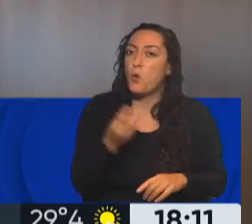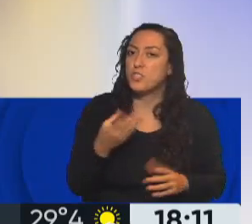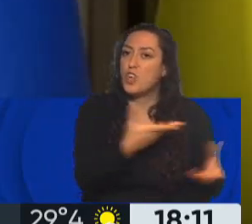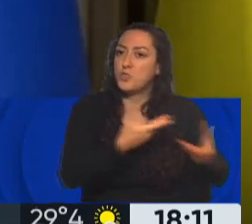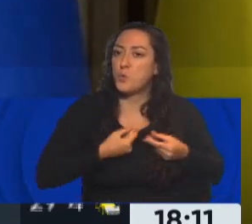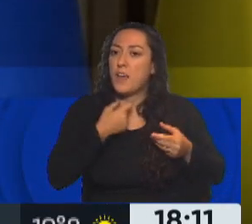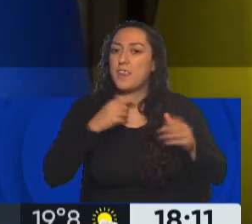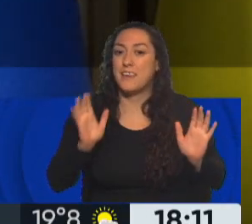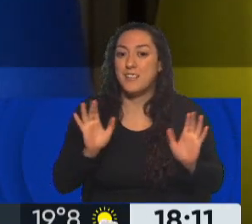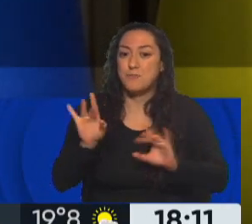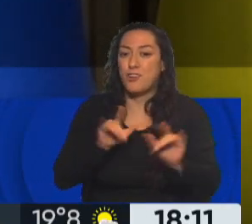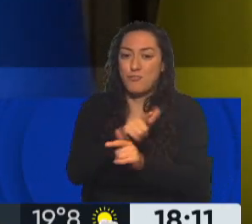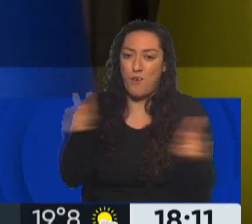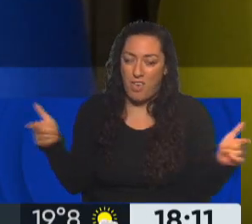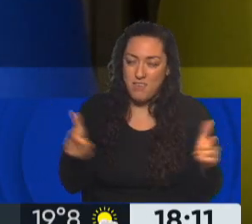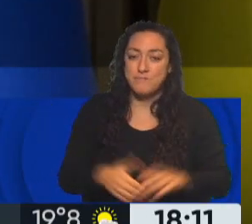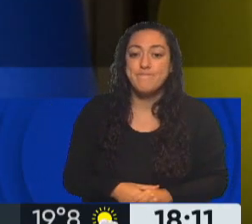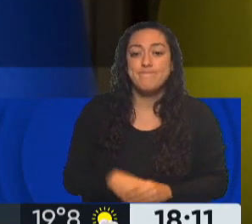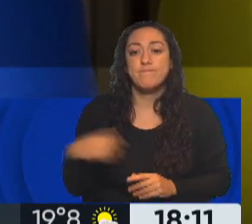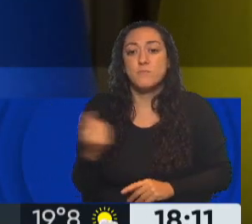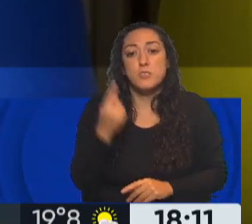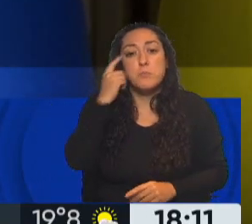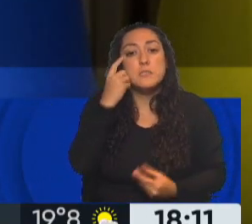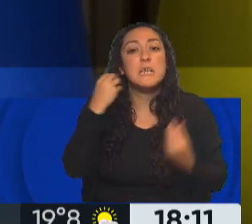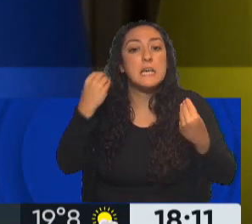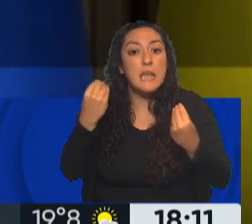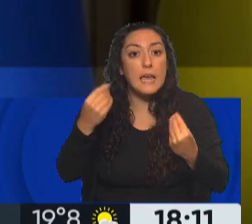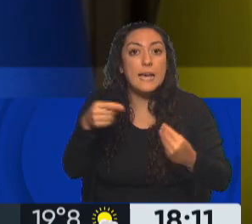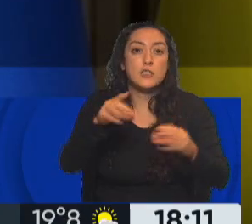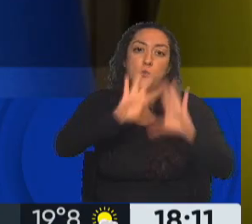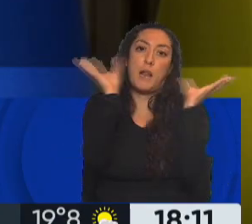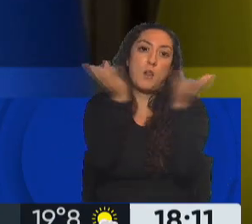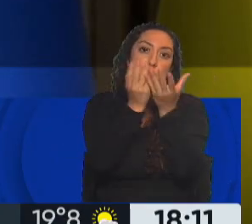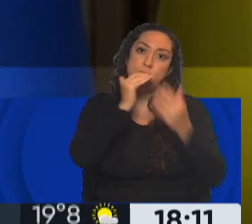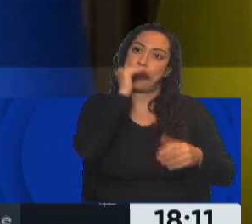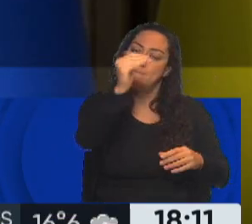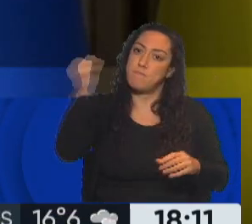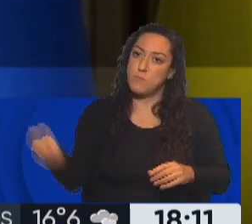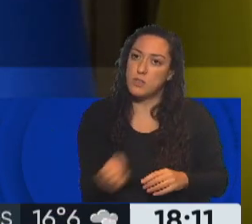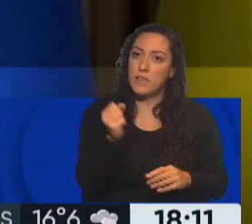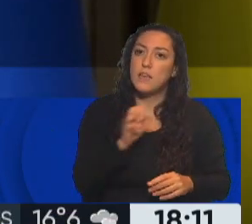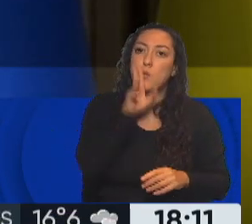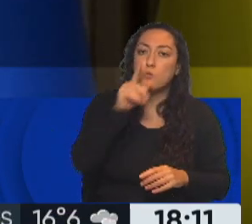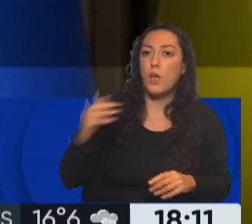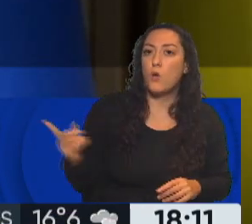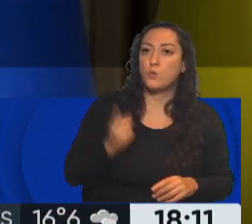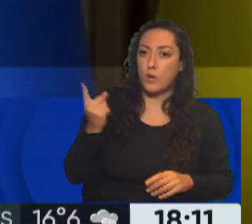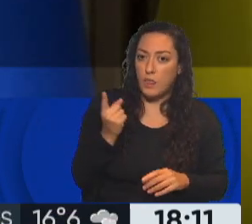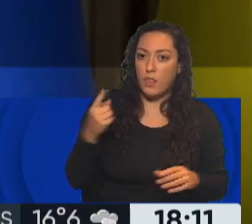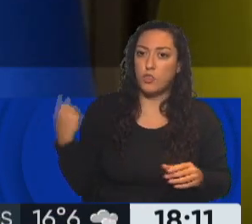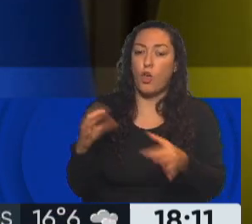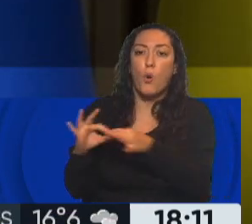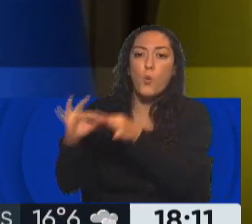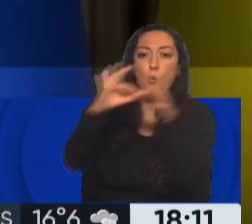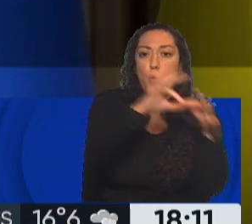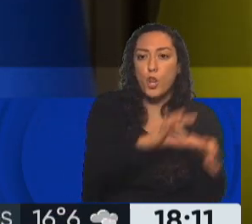etapa. We believe that this is an important signal to the world, to the Russian leadership, that